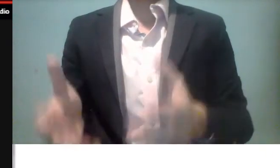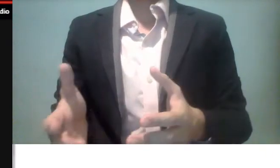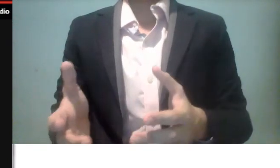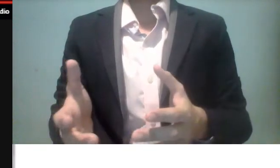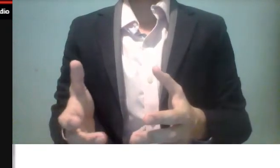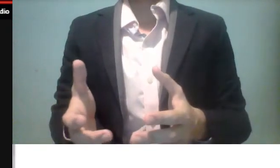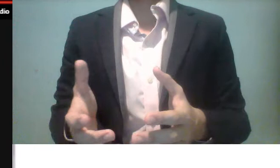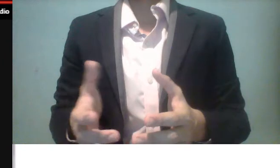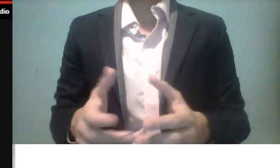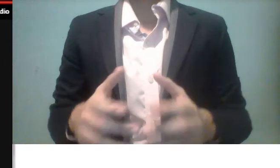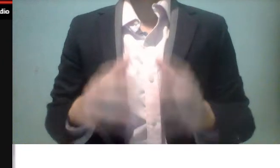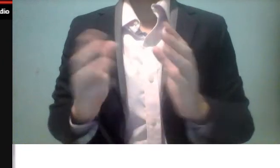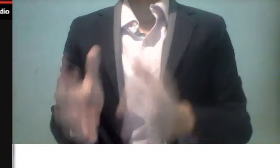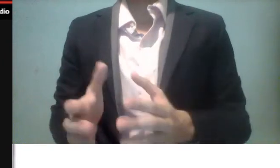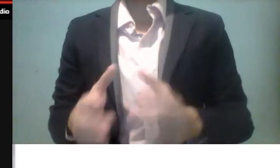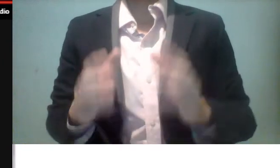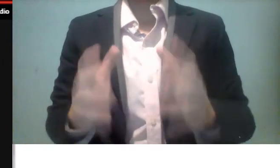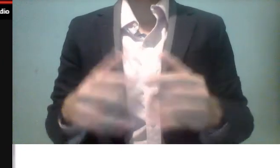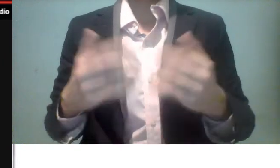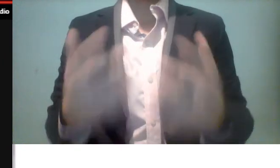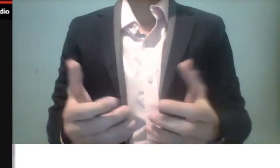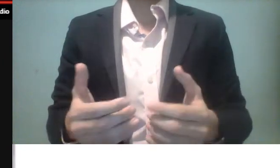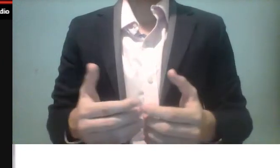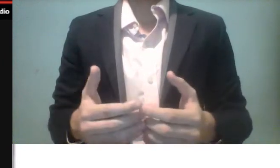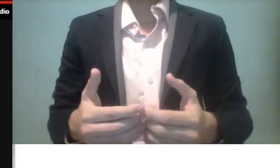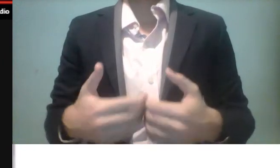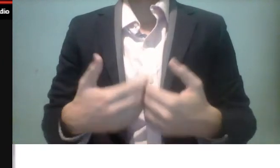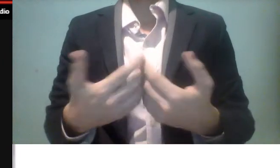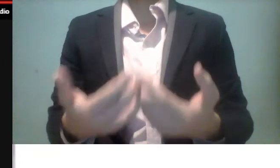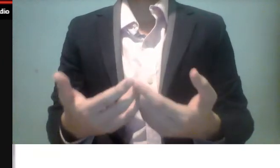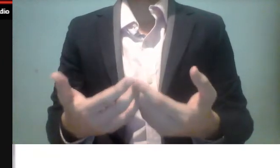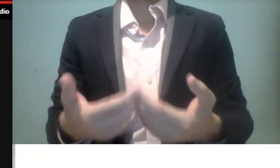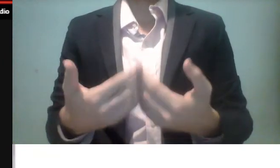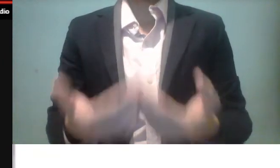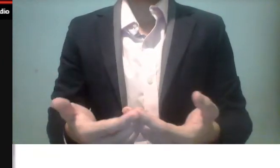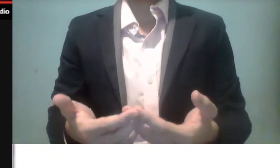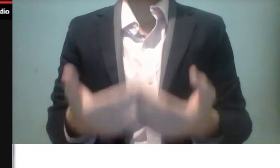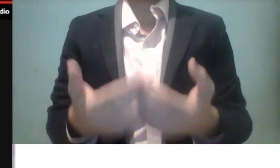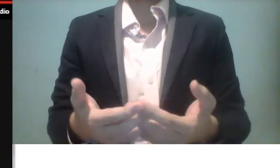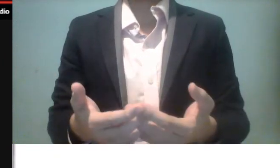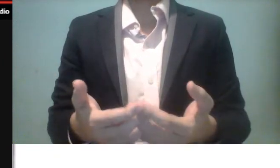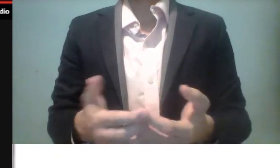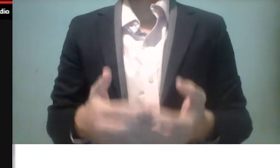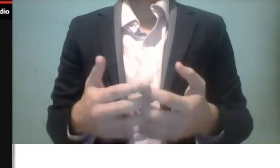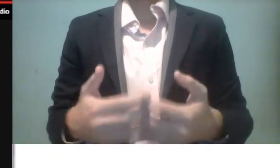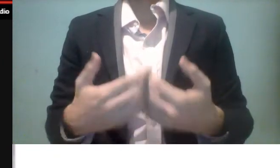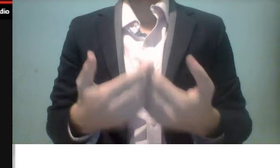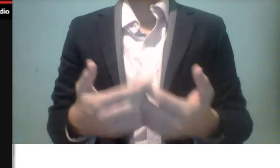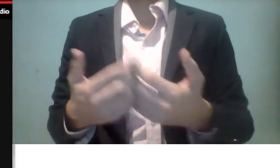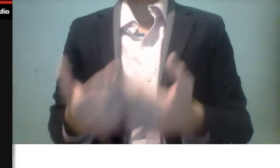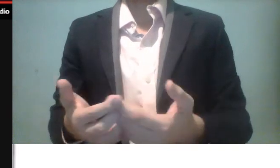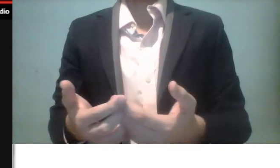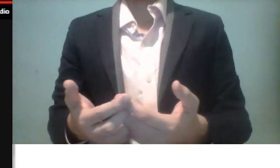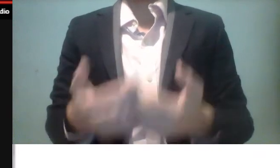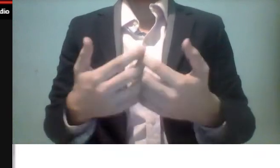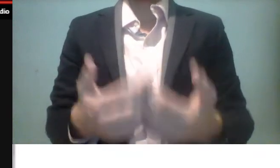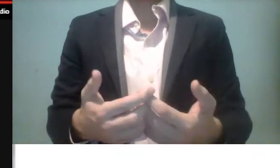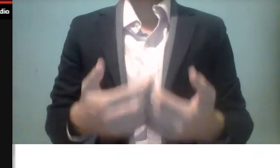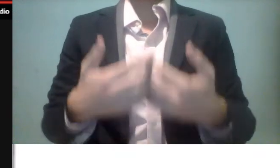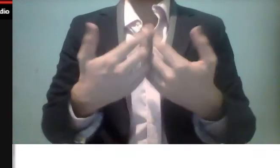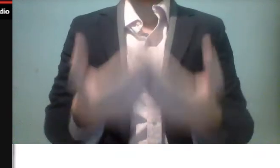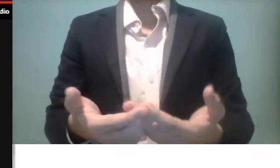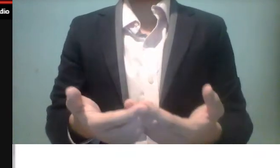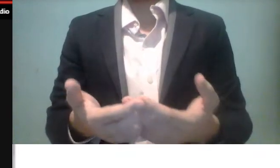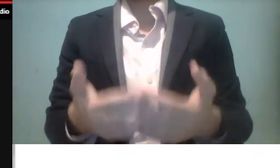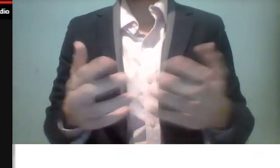en una de estas carpetas de investigación también se vaya sobre ellos porque no por tener un puesto público significa que bueno, ya eres intocable sino